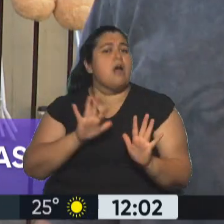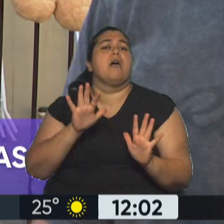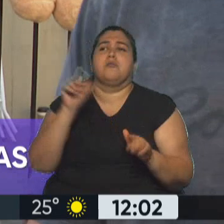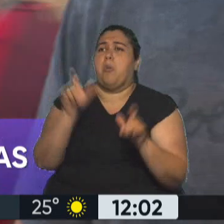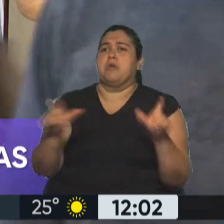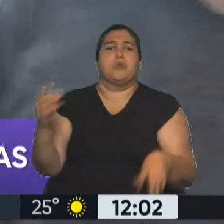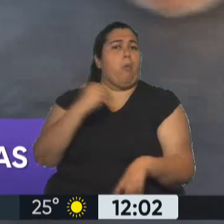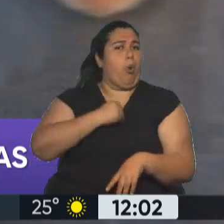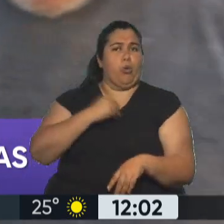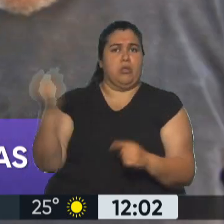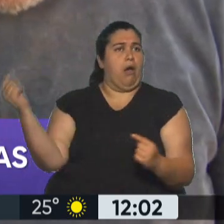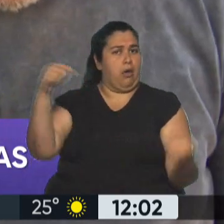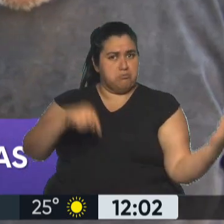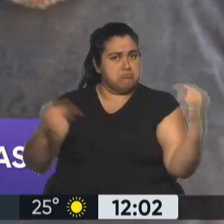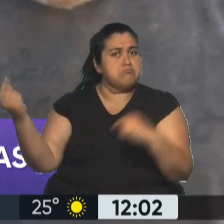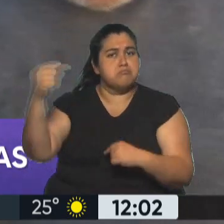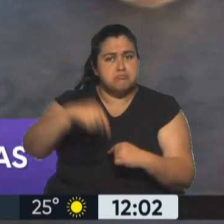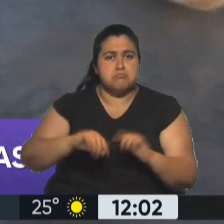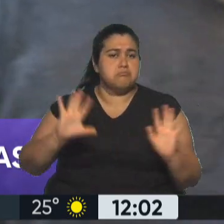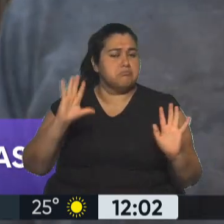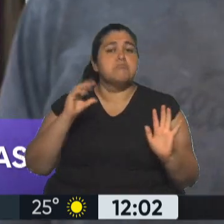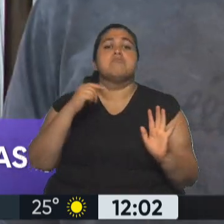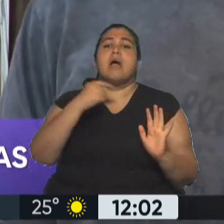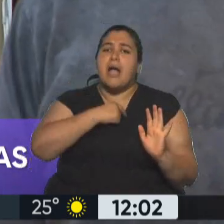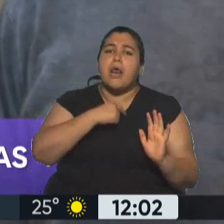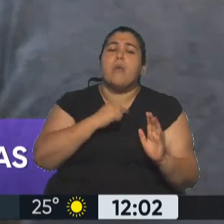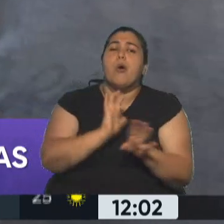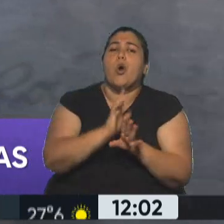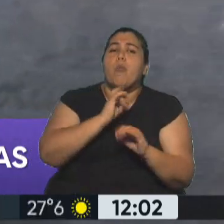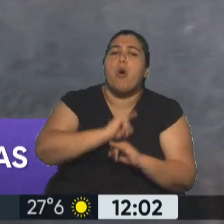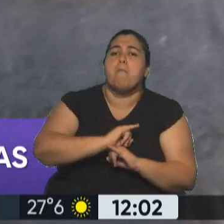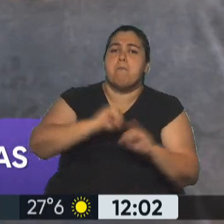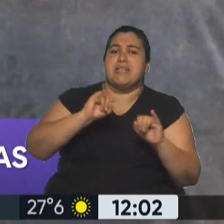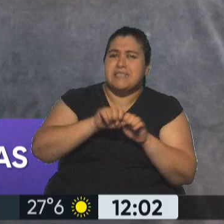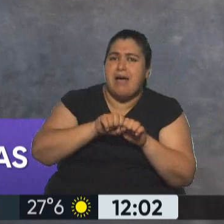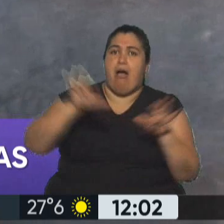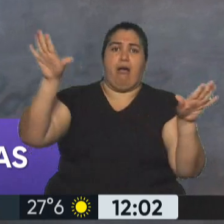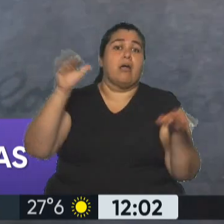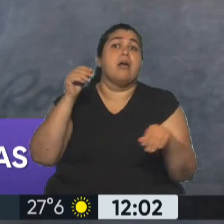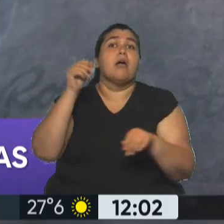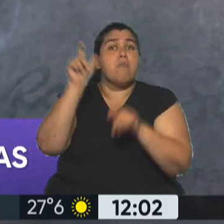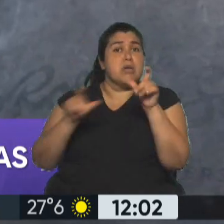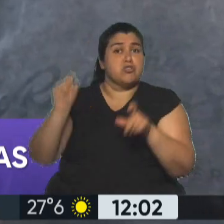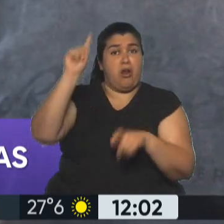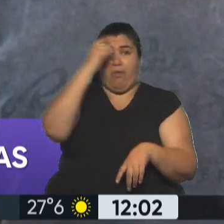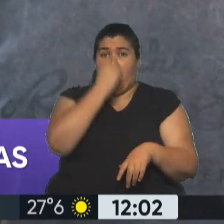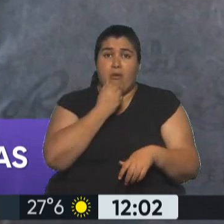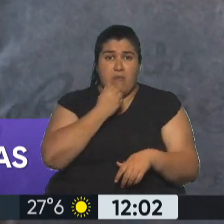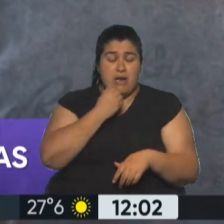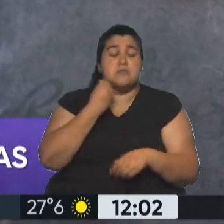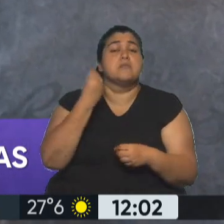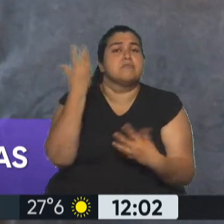voluntaria eh lo que queremos hacer es que llegue el mensaje por los secuestrados por jamás en